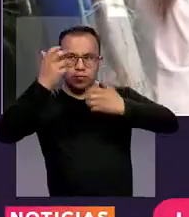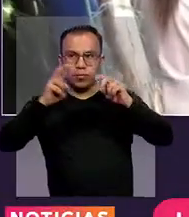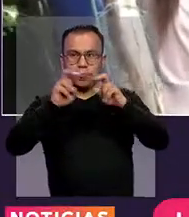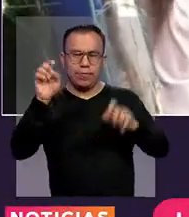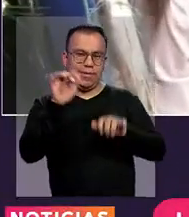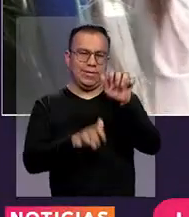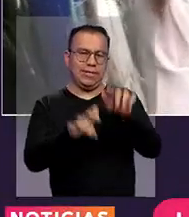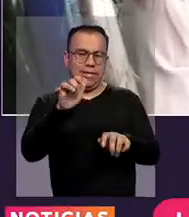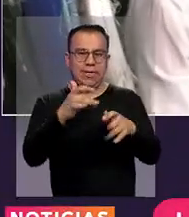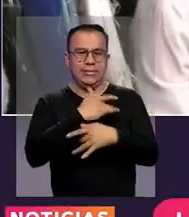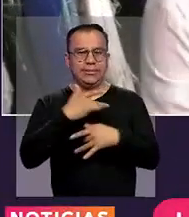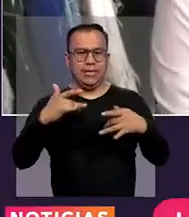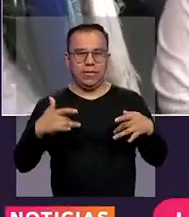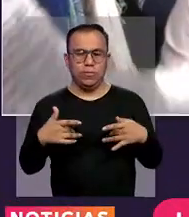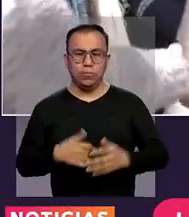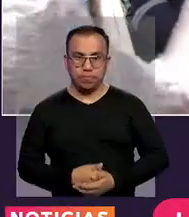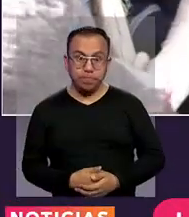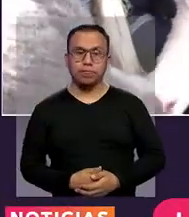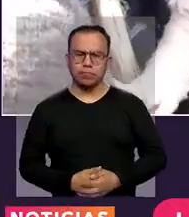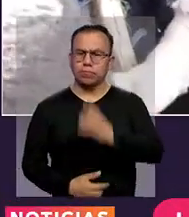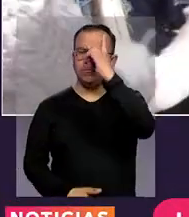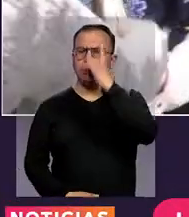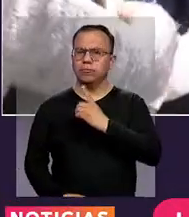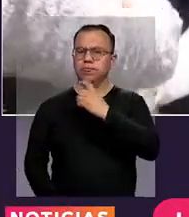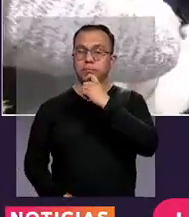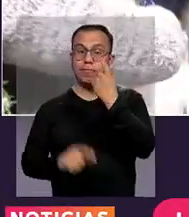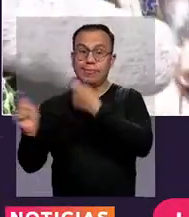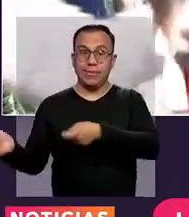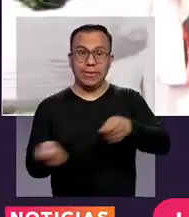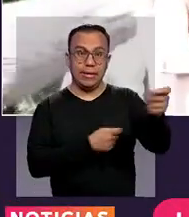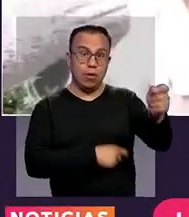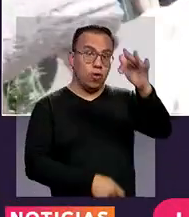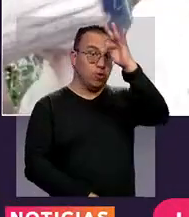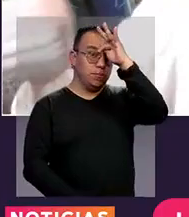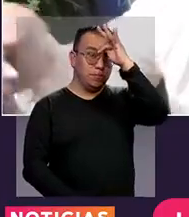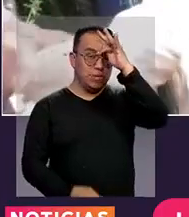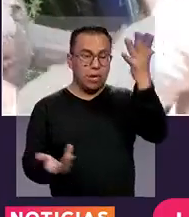de la Secretaría de Salud. Allí decidirán si es trasladado a un